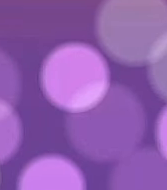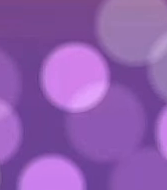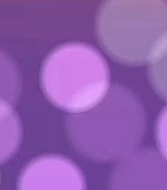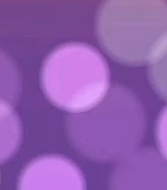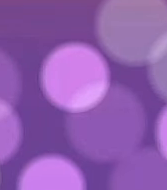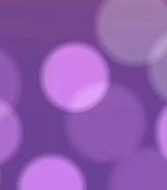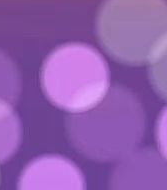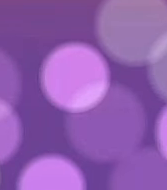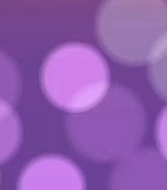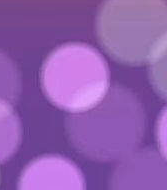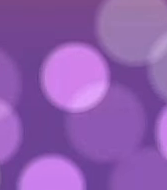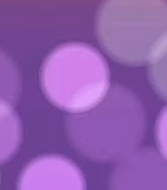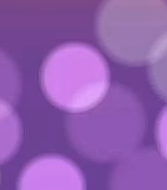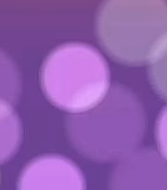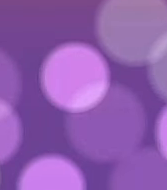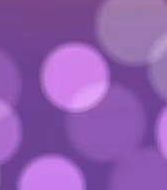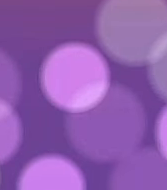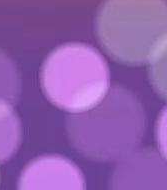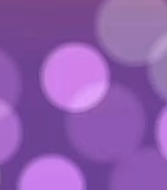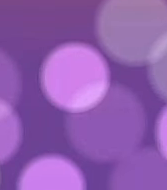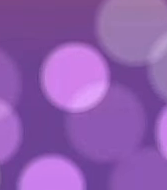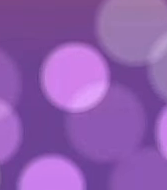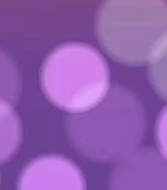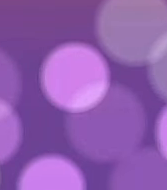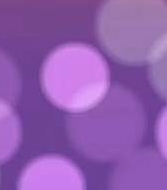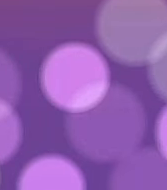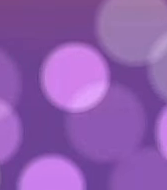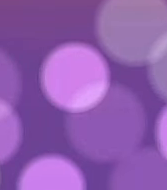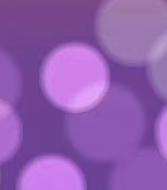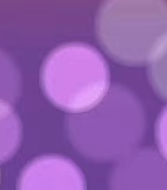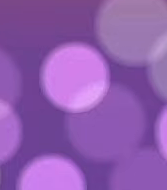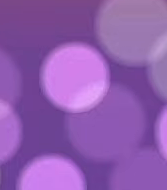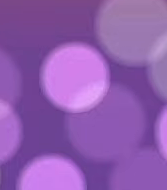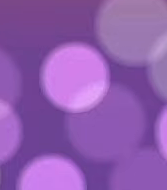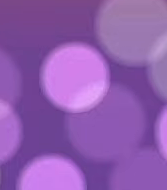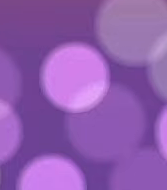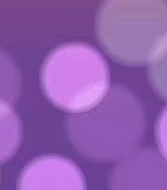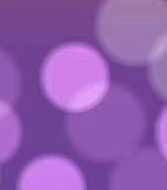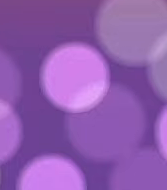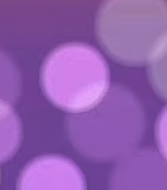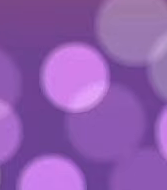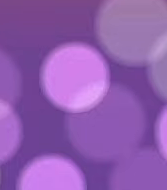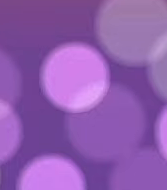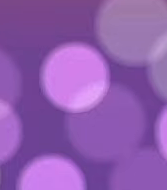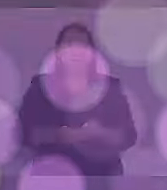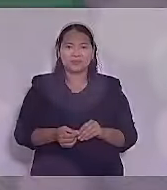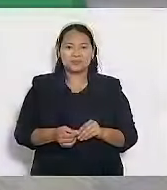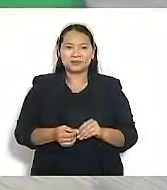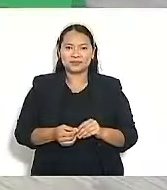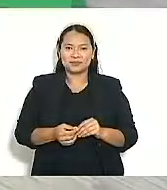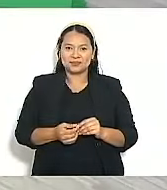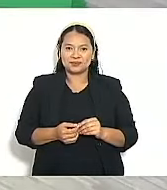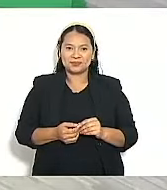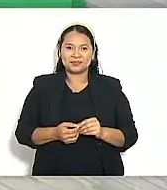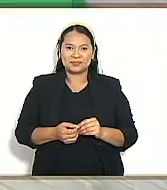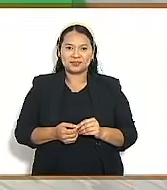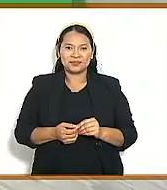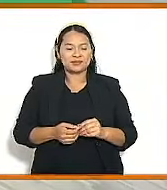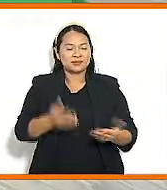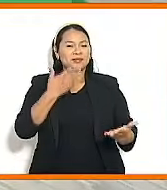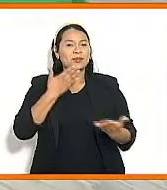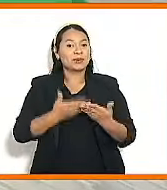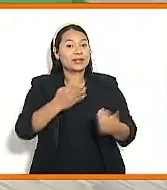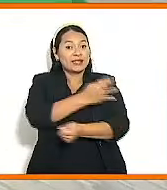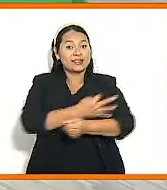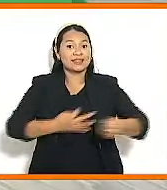mucha suerte tendré. Bienvenidos al sorteo Loto. Loto. Te cambia la vida. Muy buenas